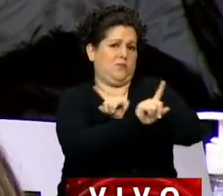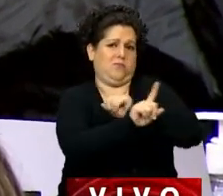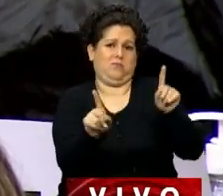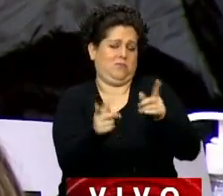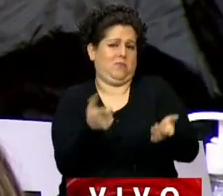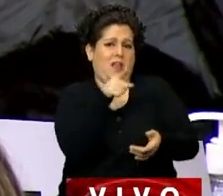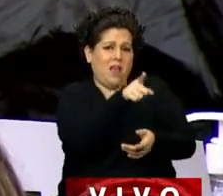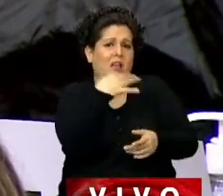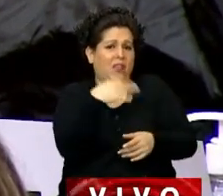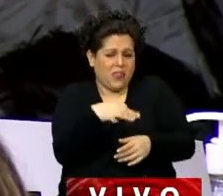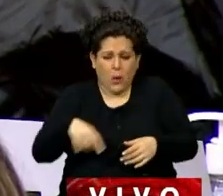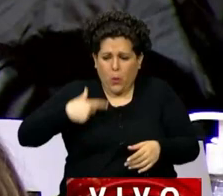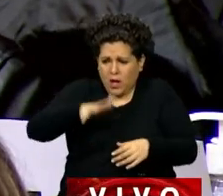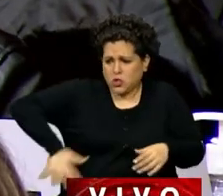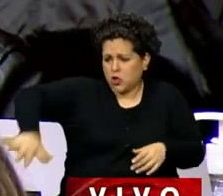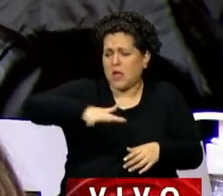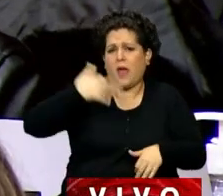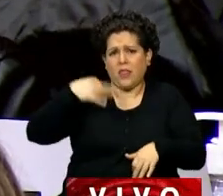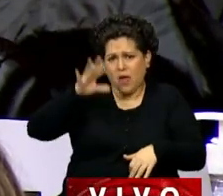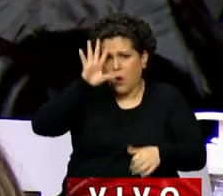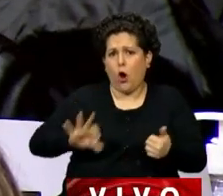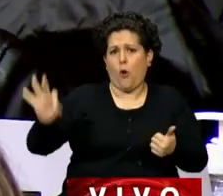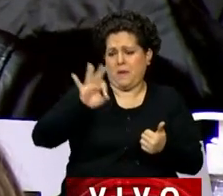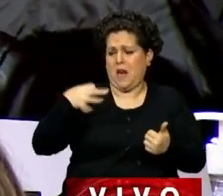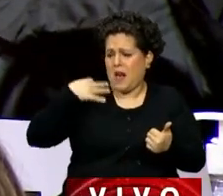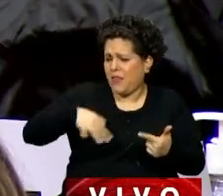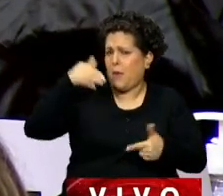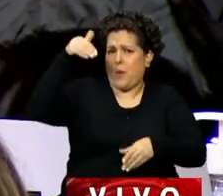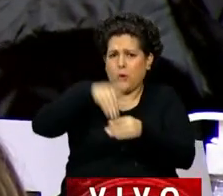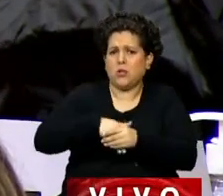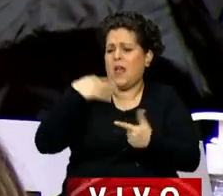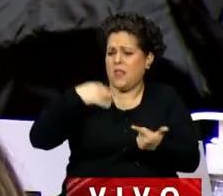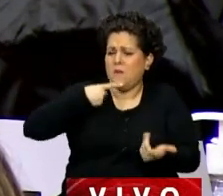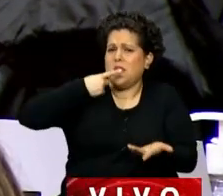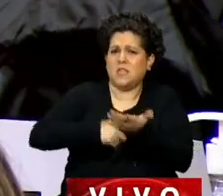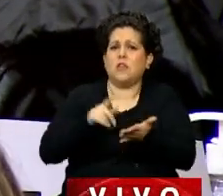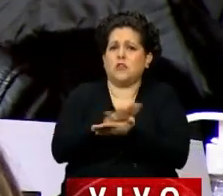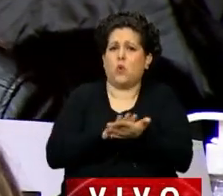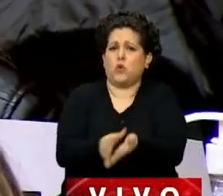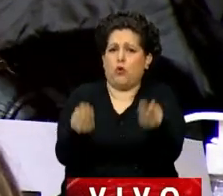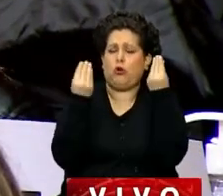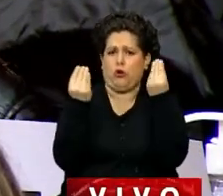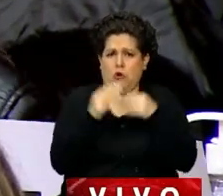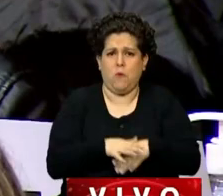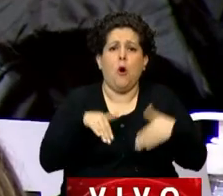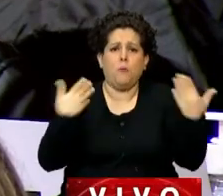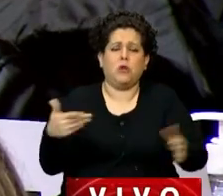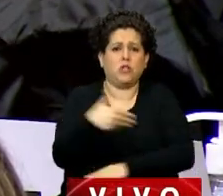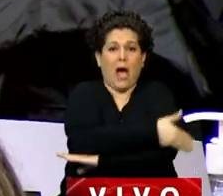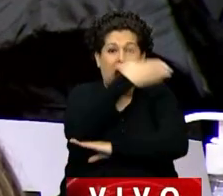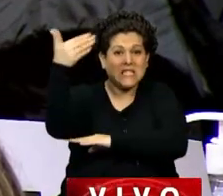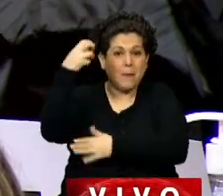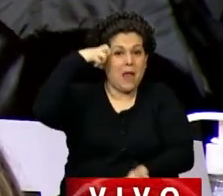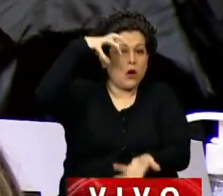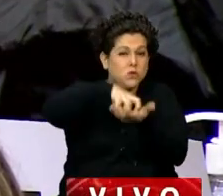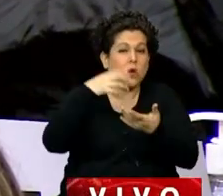pueblo tiene y debe poder opinar y que tiene que decidir cómo se sale de esto. Por eso creemos que esa asamblea constituyente tiene